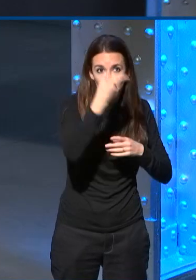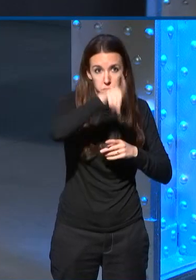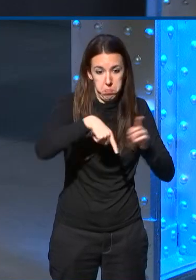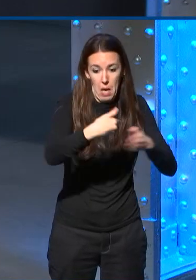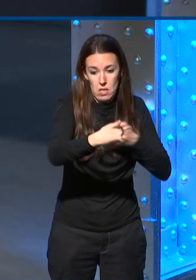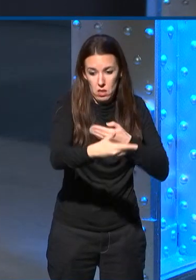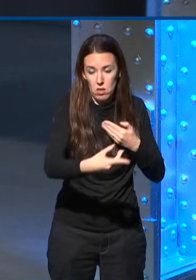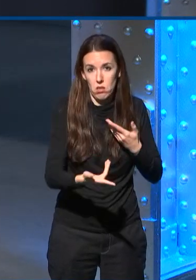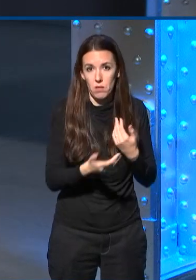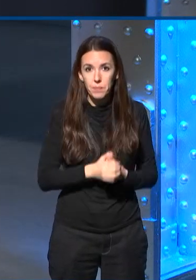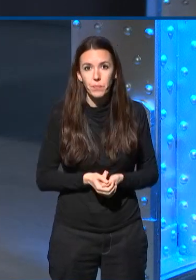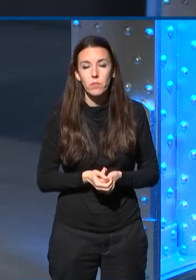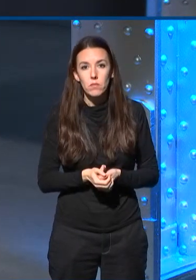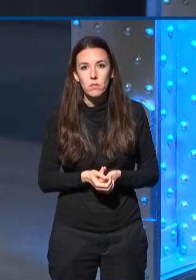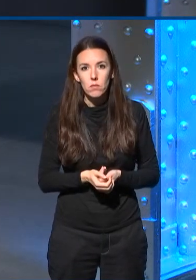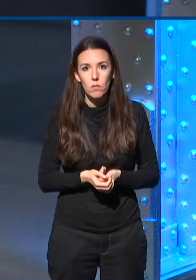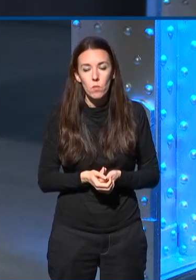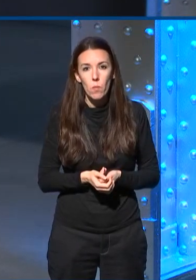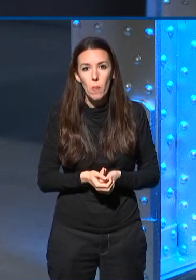¿no?